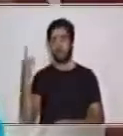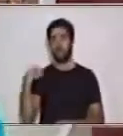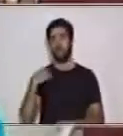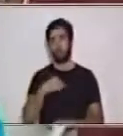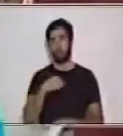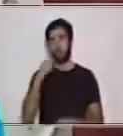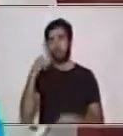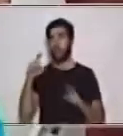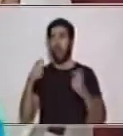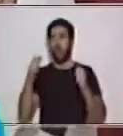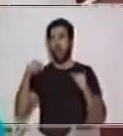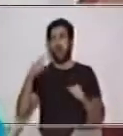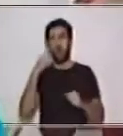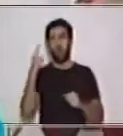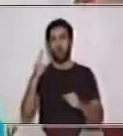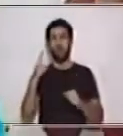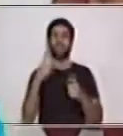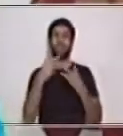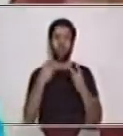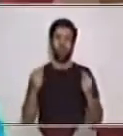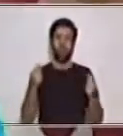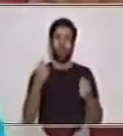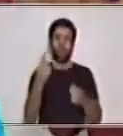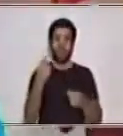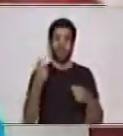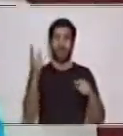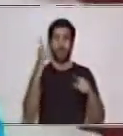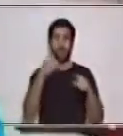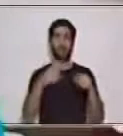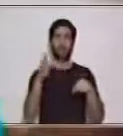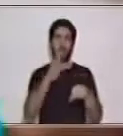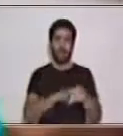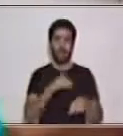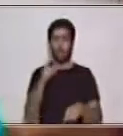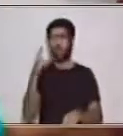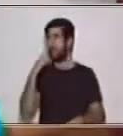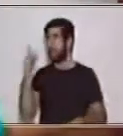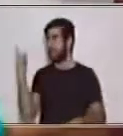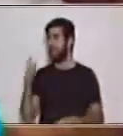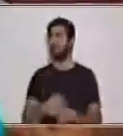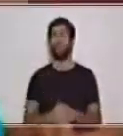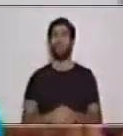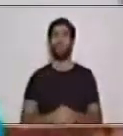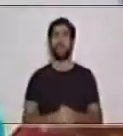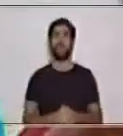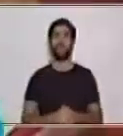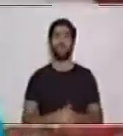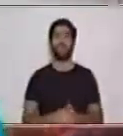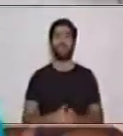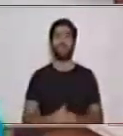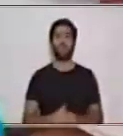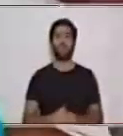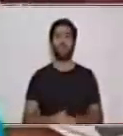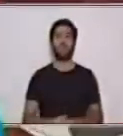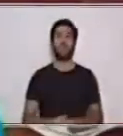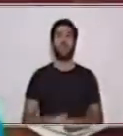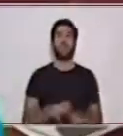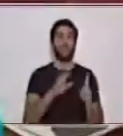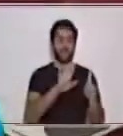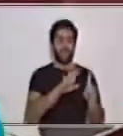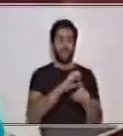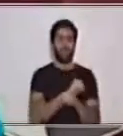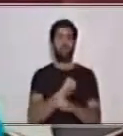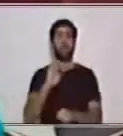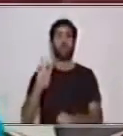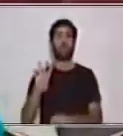los utilicé para poder realizar la multiplicación. Entonces, del primer multiplicando, 6 por